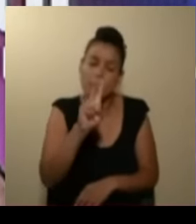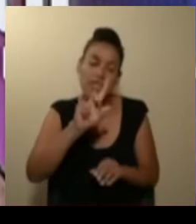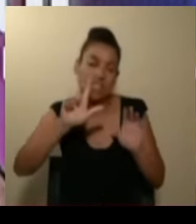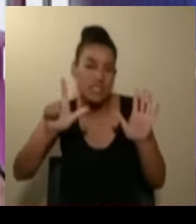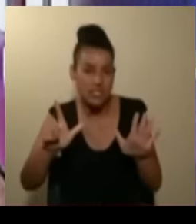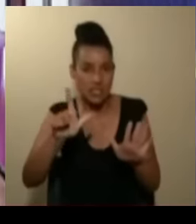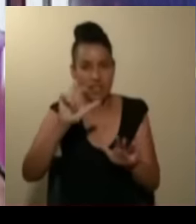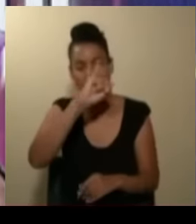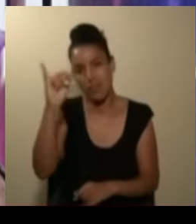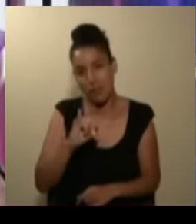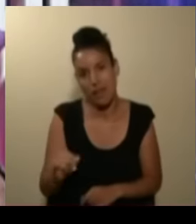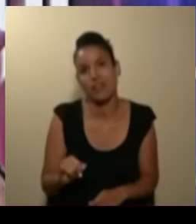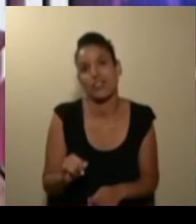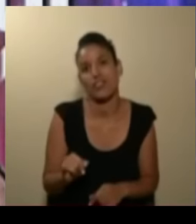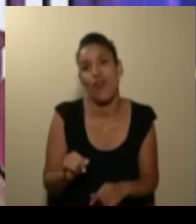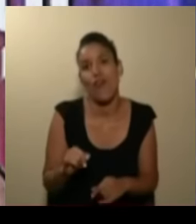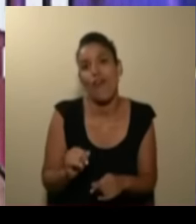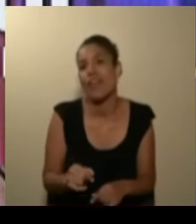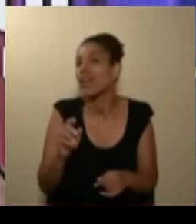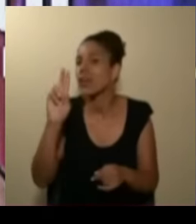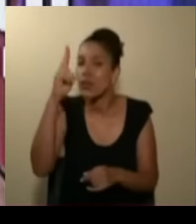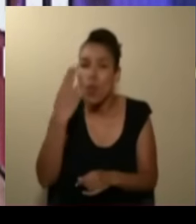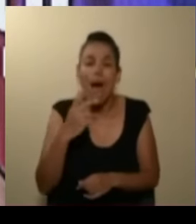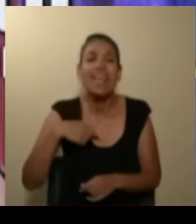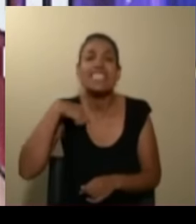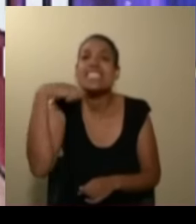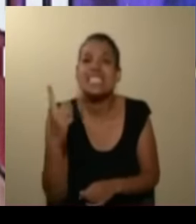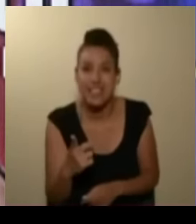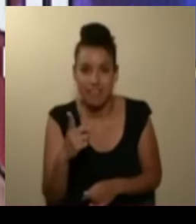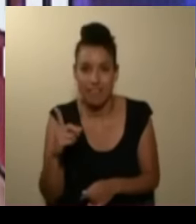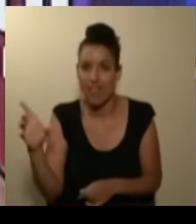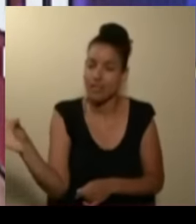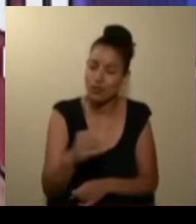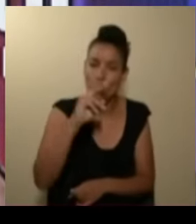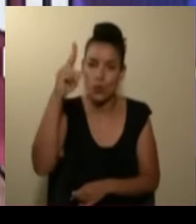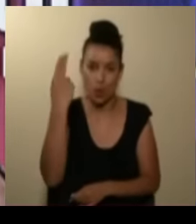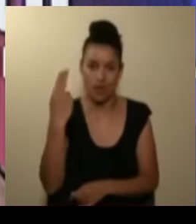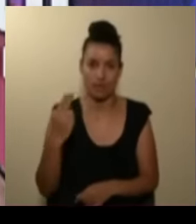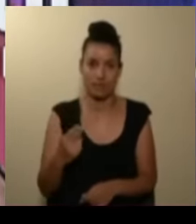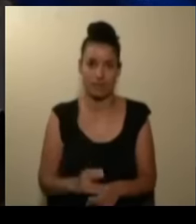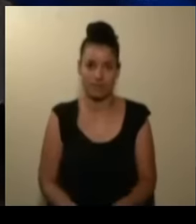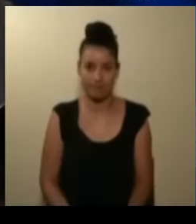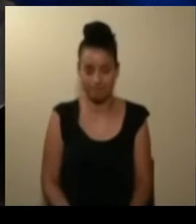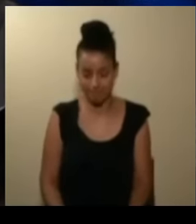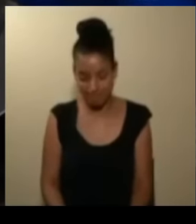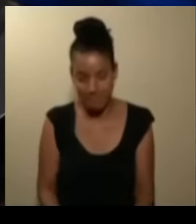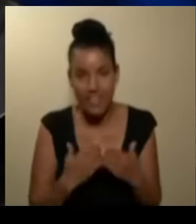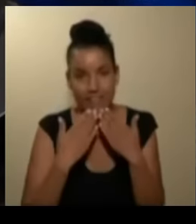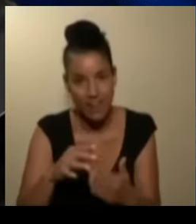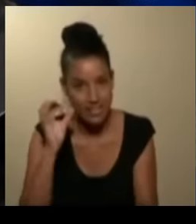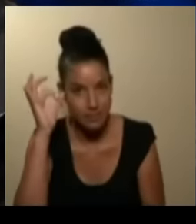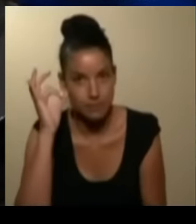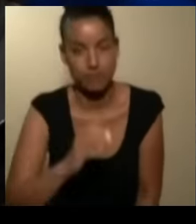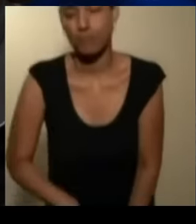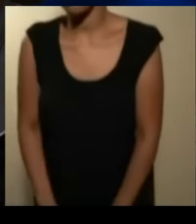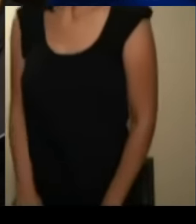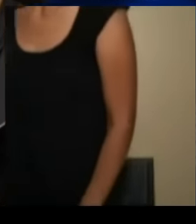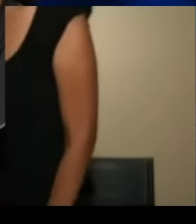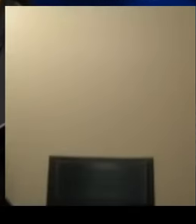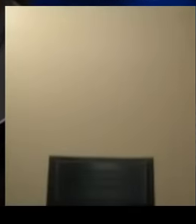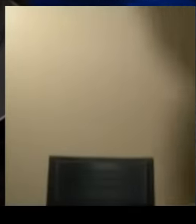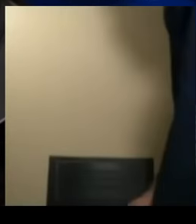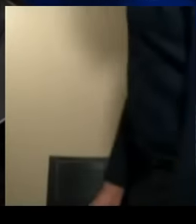de marzo, es lo que le conviene al Uruguay, es lo que le conviene a su gente. Gracias, senador. Cerrando el debate,